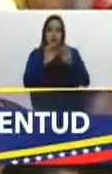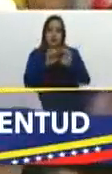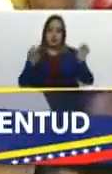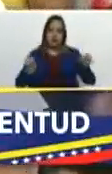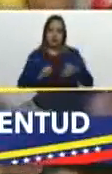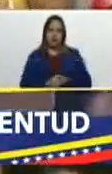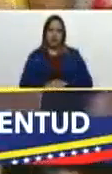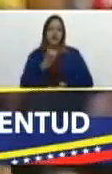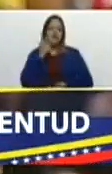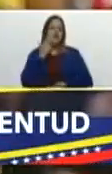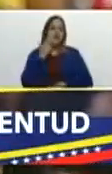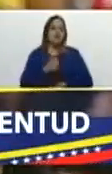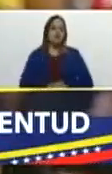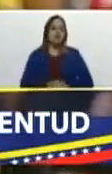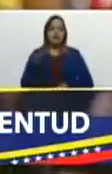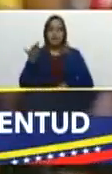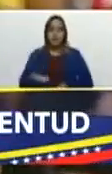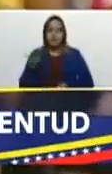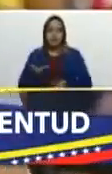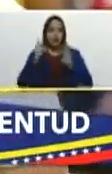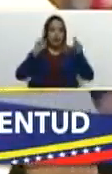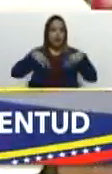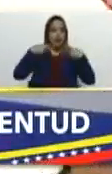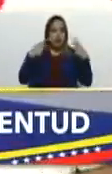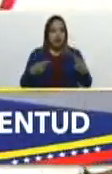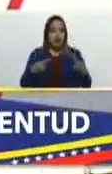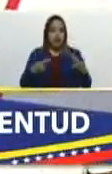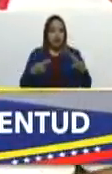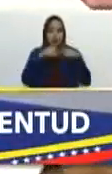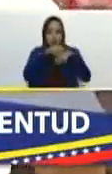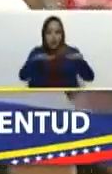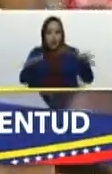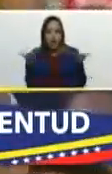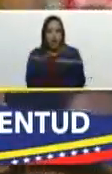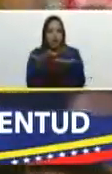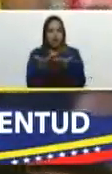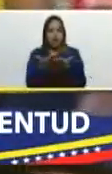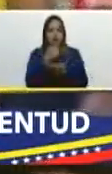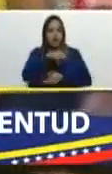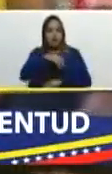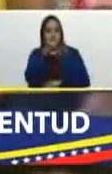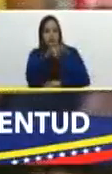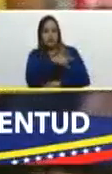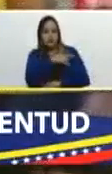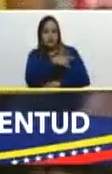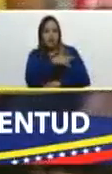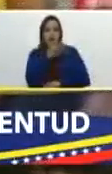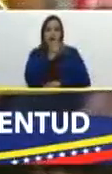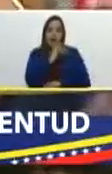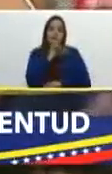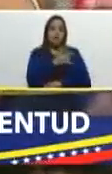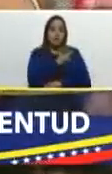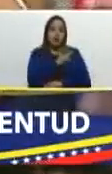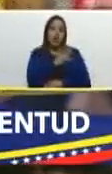Por ejemplo, lo importante de actualizar las mallas curriculares en nuestro país, que esté adaptada a nuestros tiempos y a nuestra